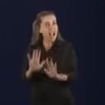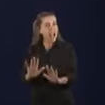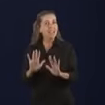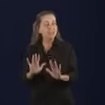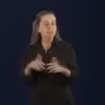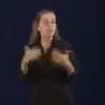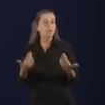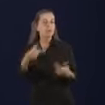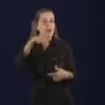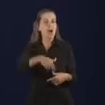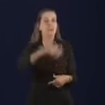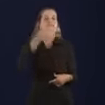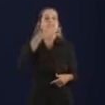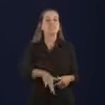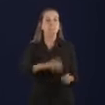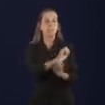entendemos más porque estamos como